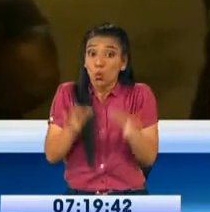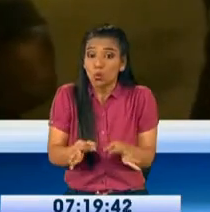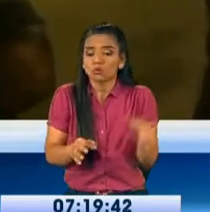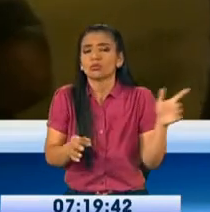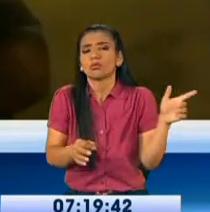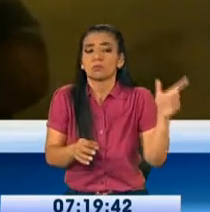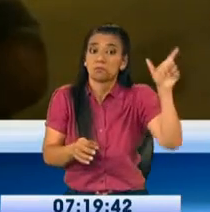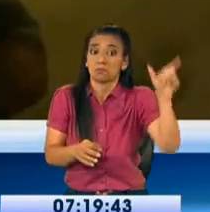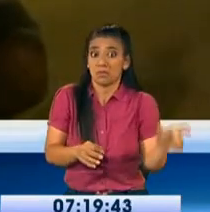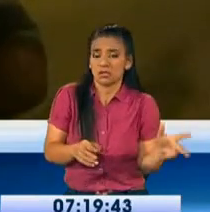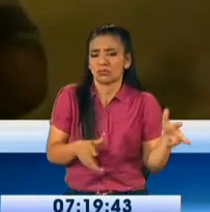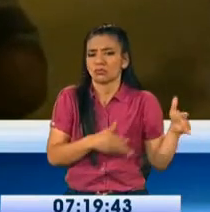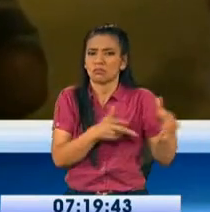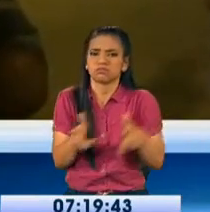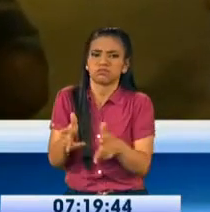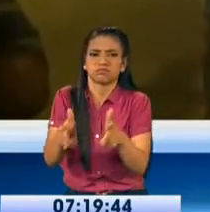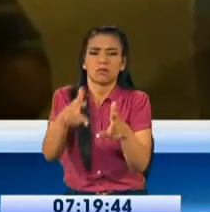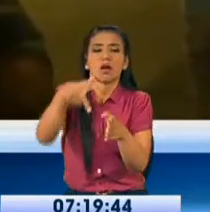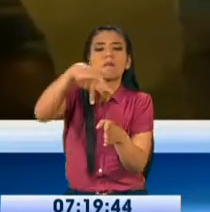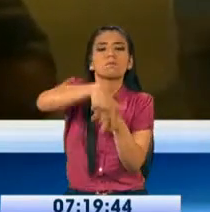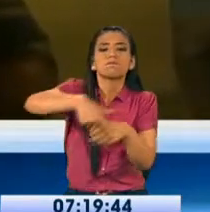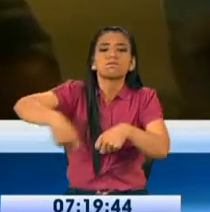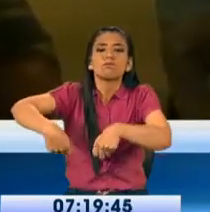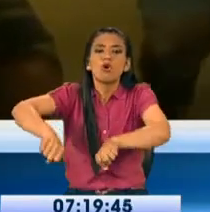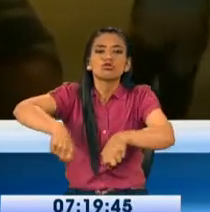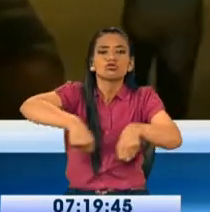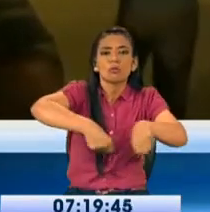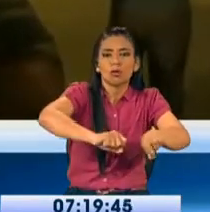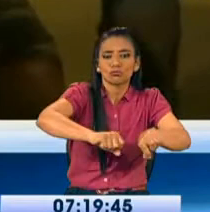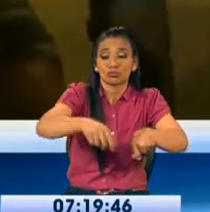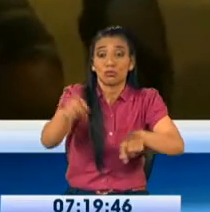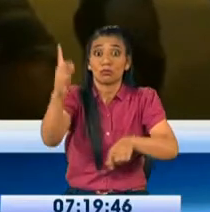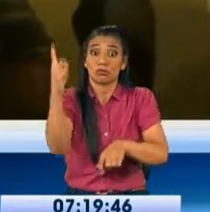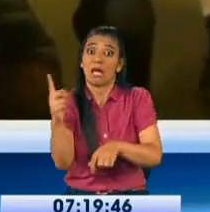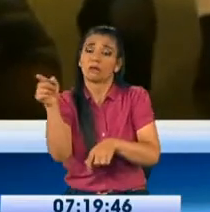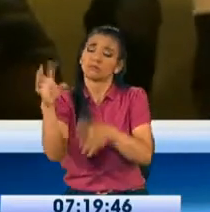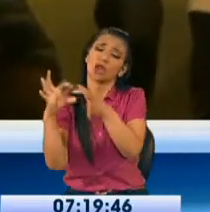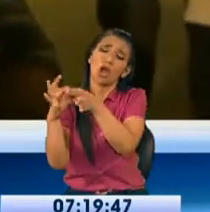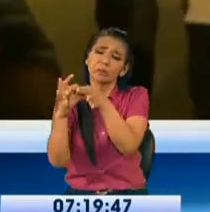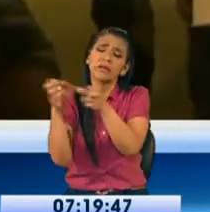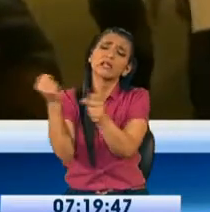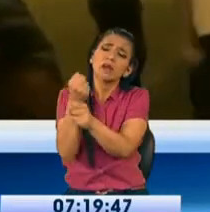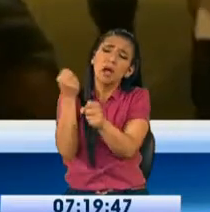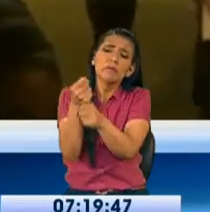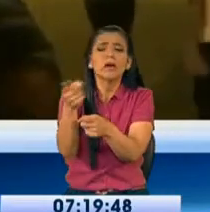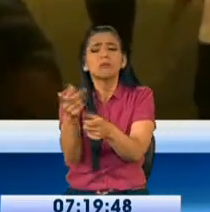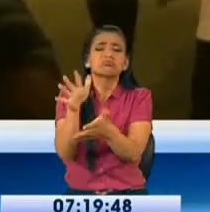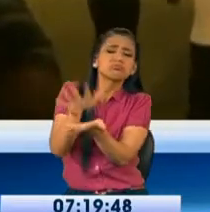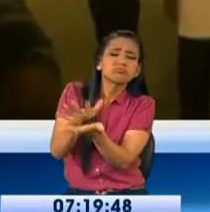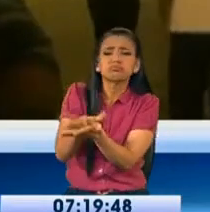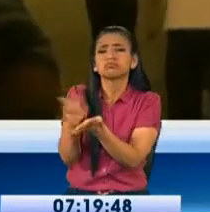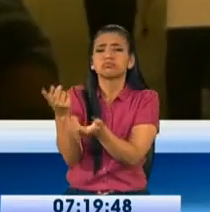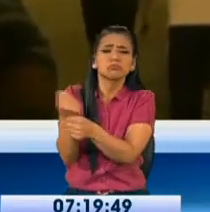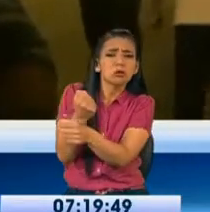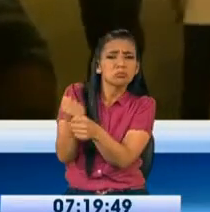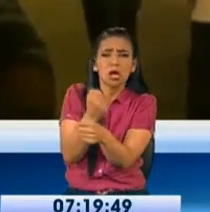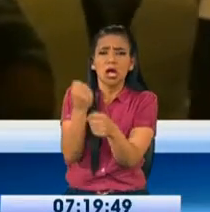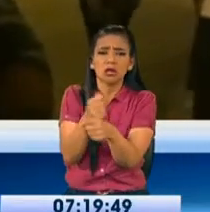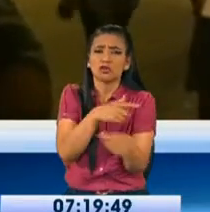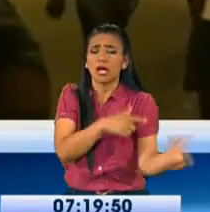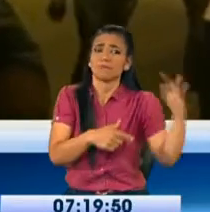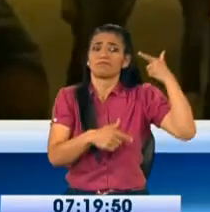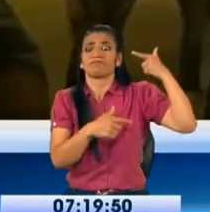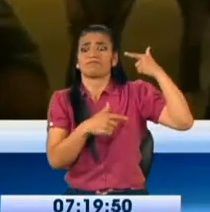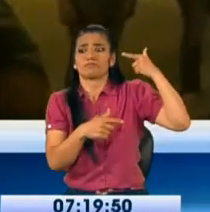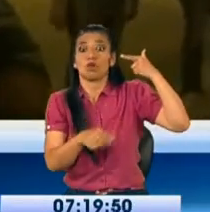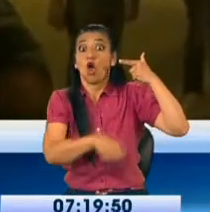llegado en moto y él ha estado con otros compañeros de trabajo. En eso lo someten a la